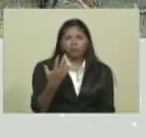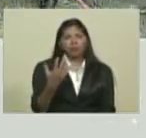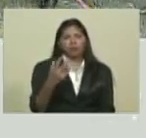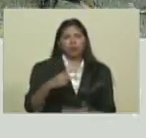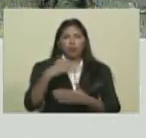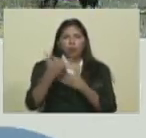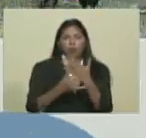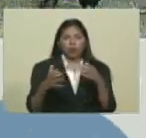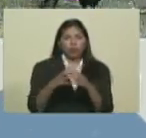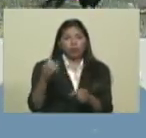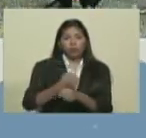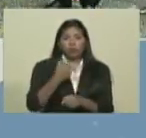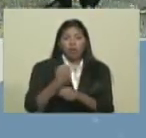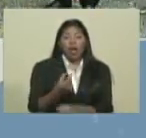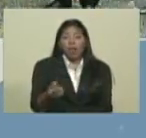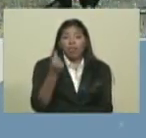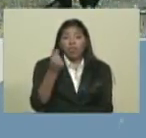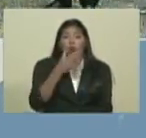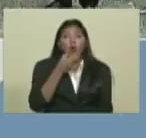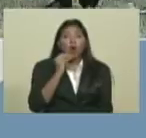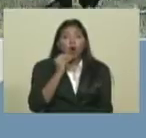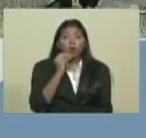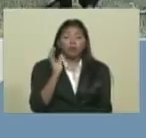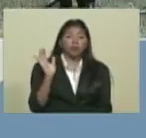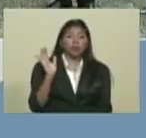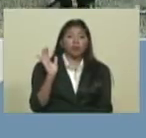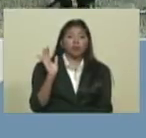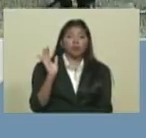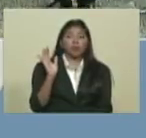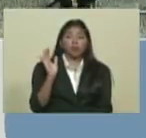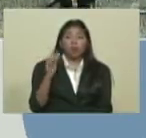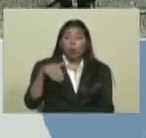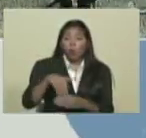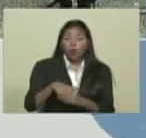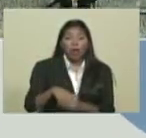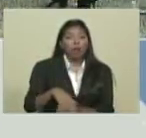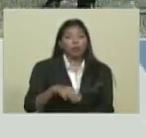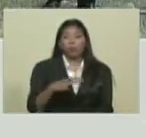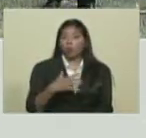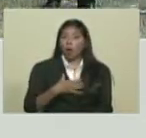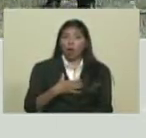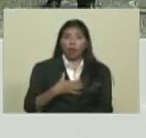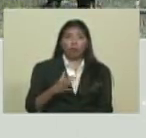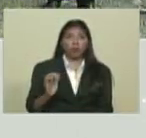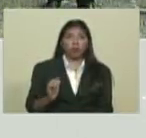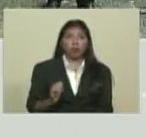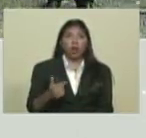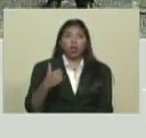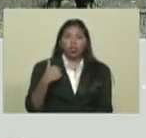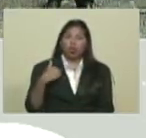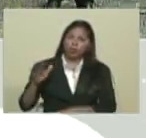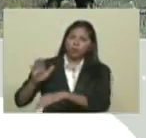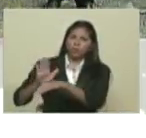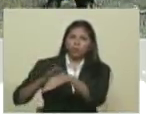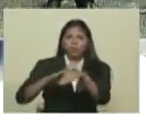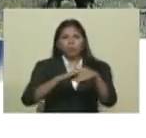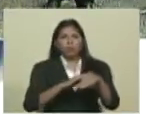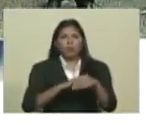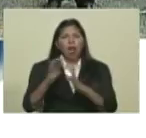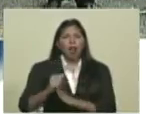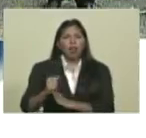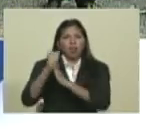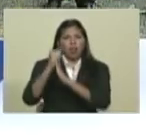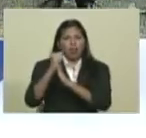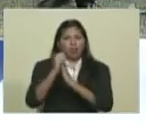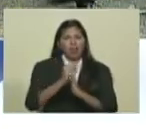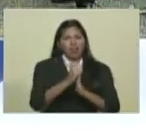Juvenil, que ningún joven del Plan Chamba Juvenil se quede sin votar. Yo llamo a los CLAP, a los jefes de calle, a